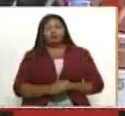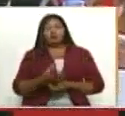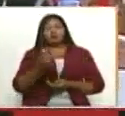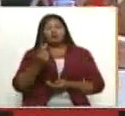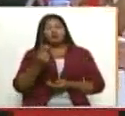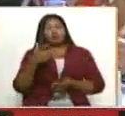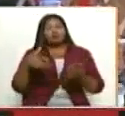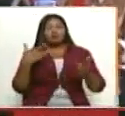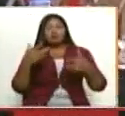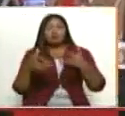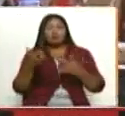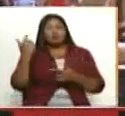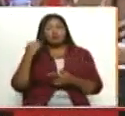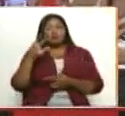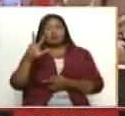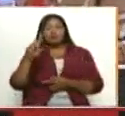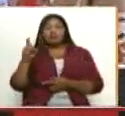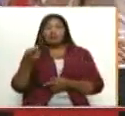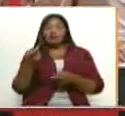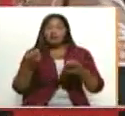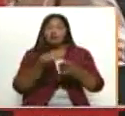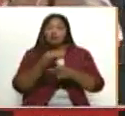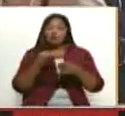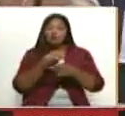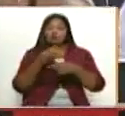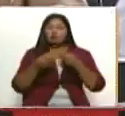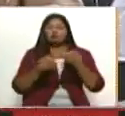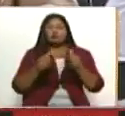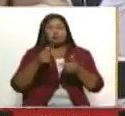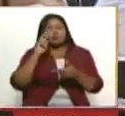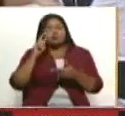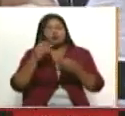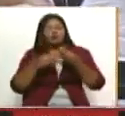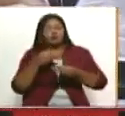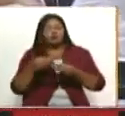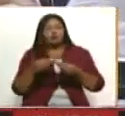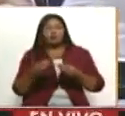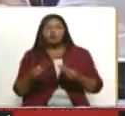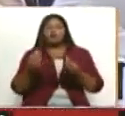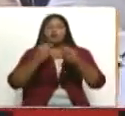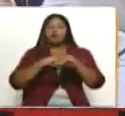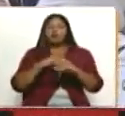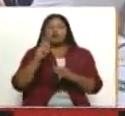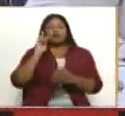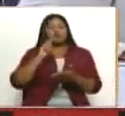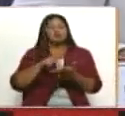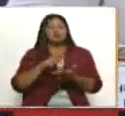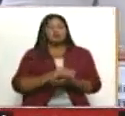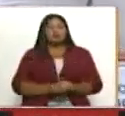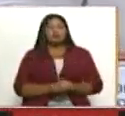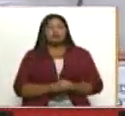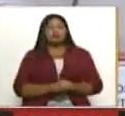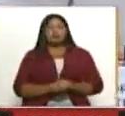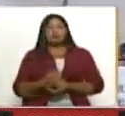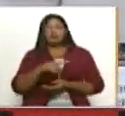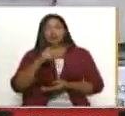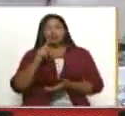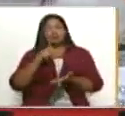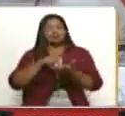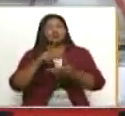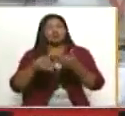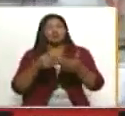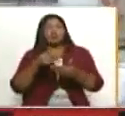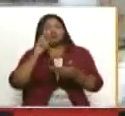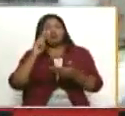acto, celebrado el pasado 3 de agosto, empezamos a ver plasmados los acuerdos de participación con la presencia multicolor de